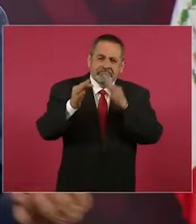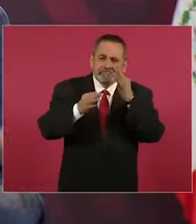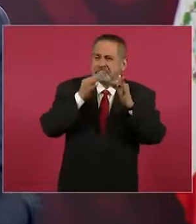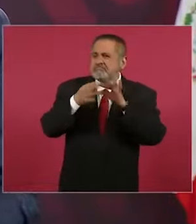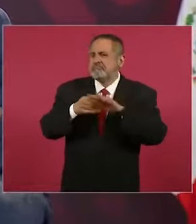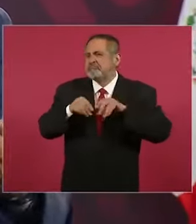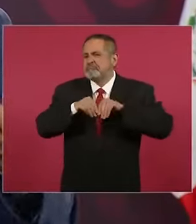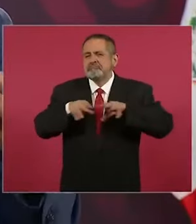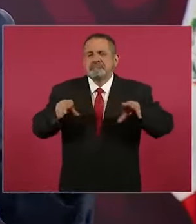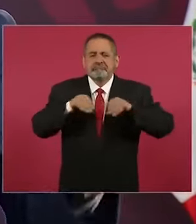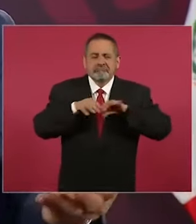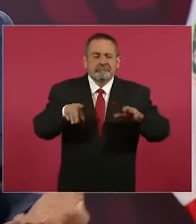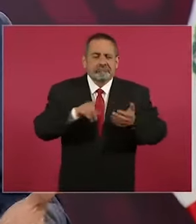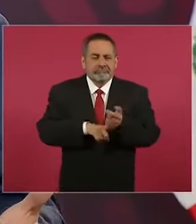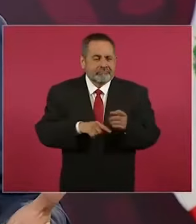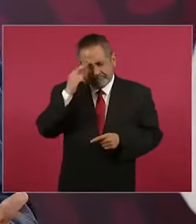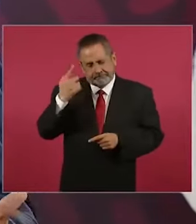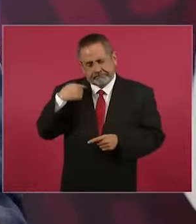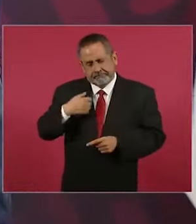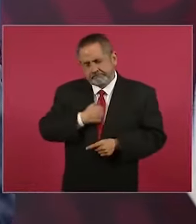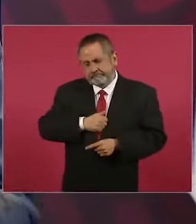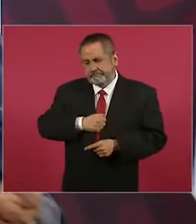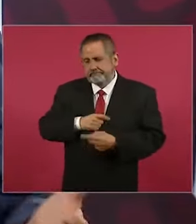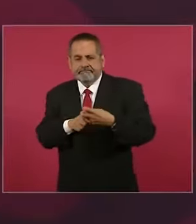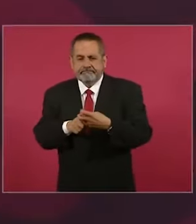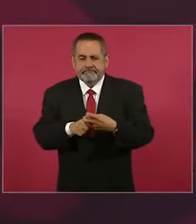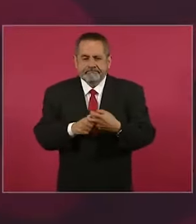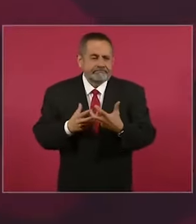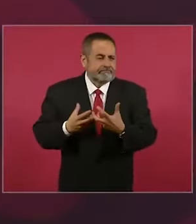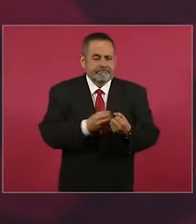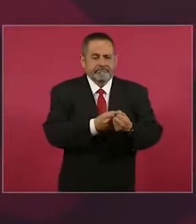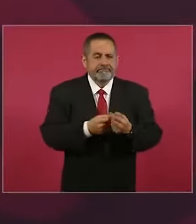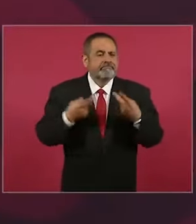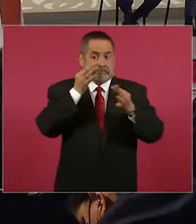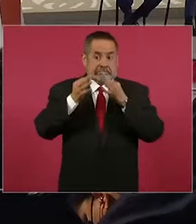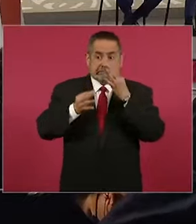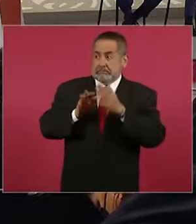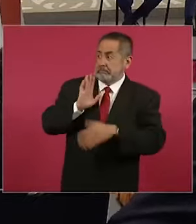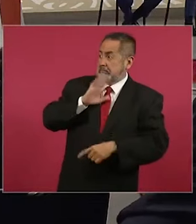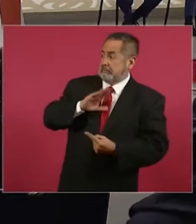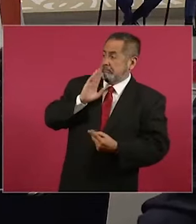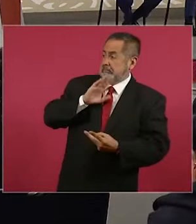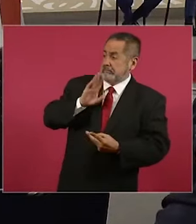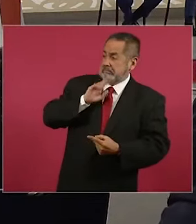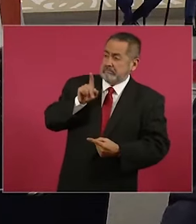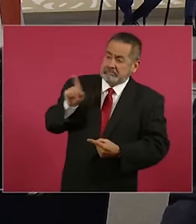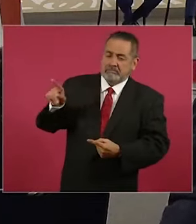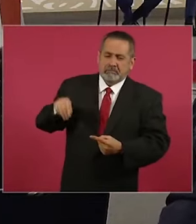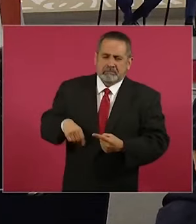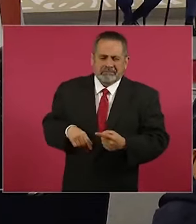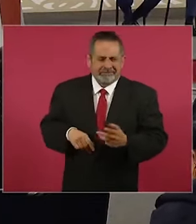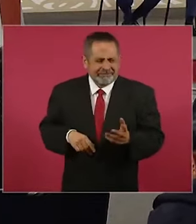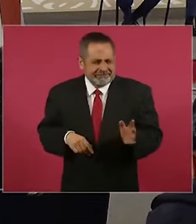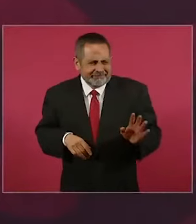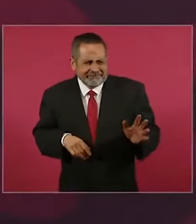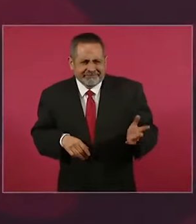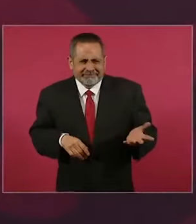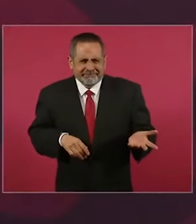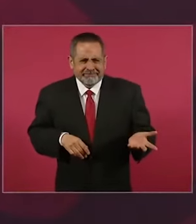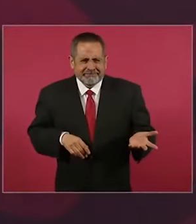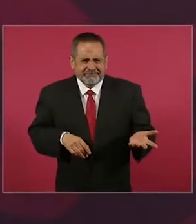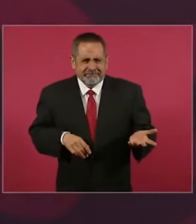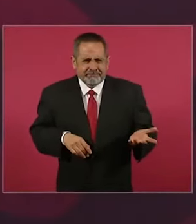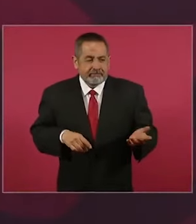el lamentable secuestro de los migrantes y no deseando de que se